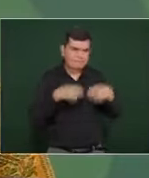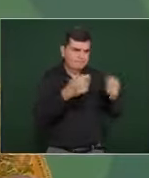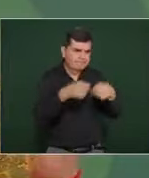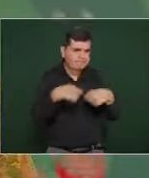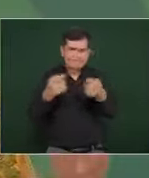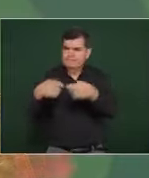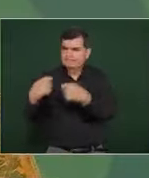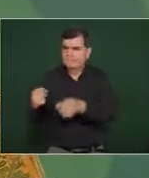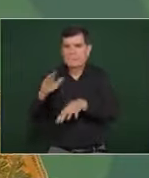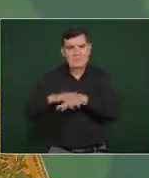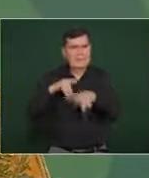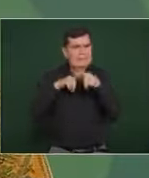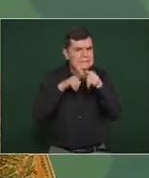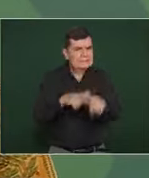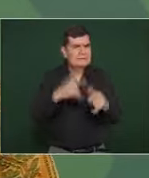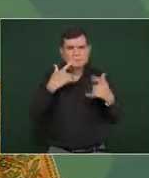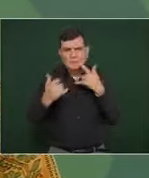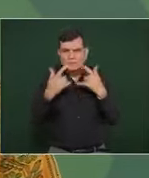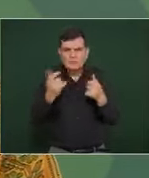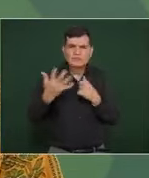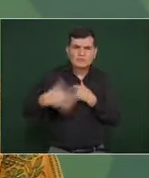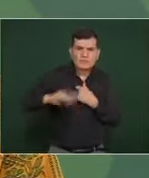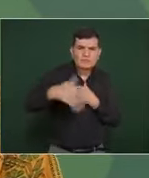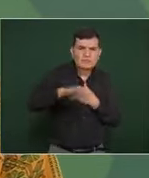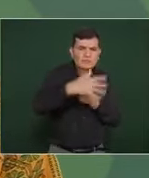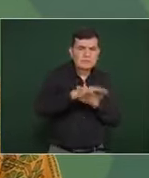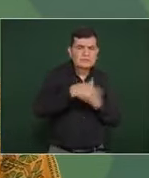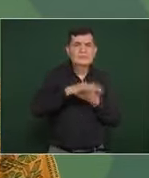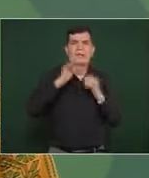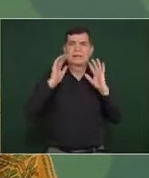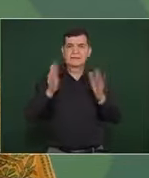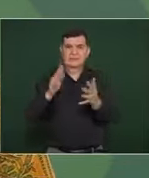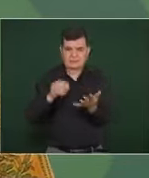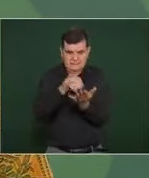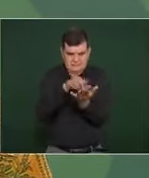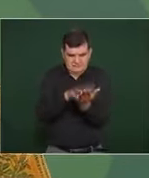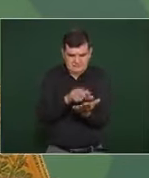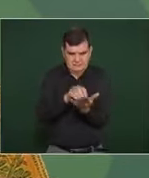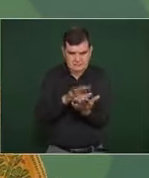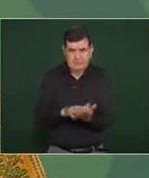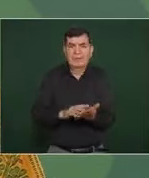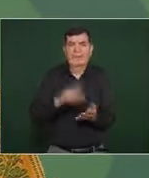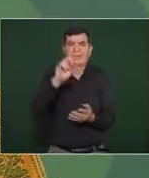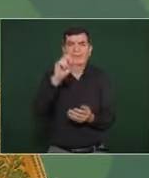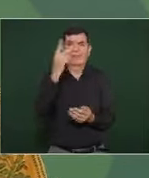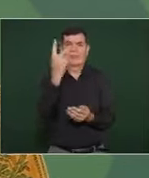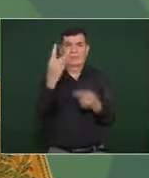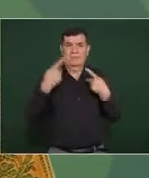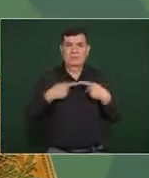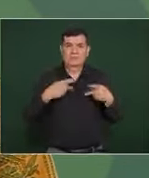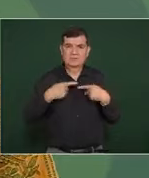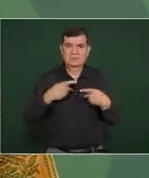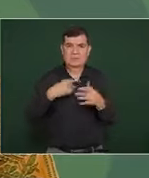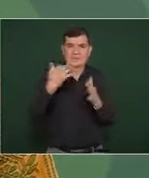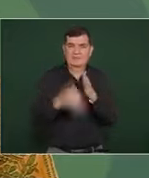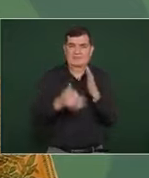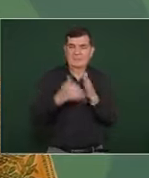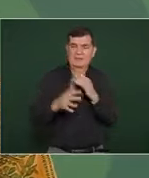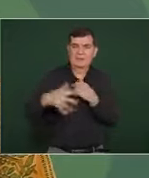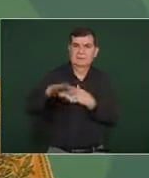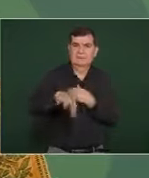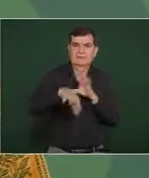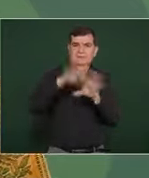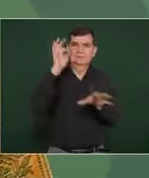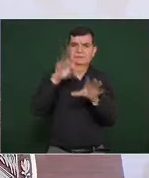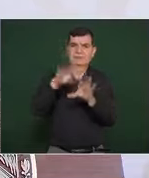Se continúan los esfuerzos de búsqueda, mantenemos el registro de estas 32 personas, en la cual pues